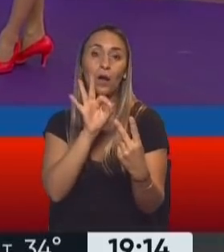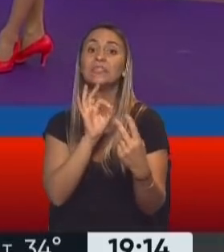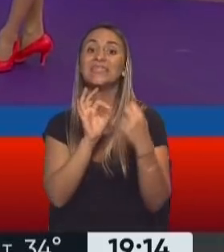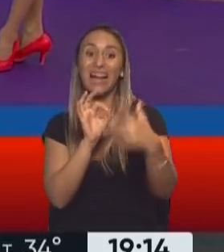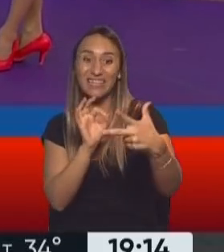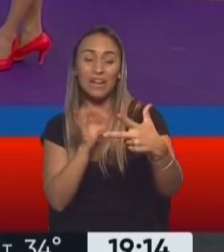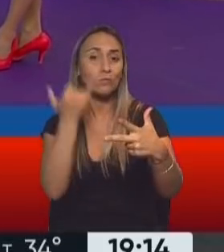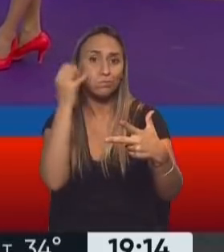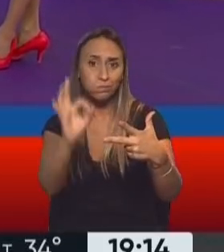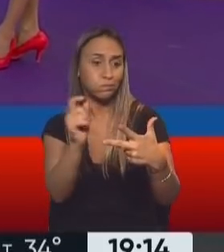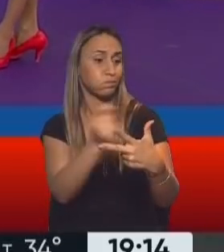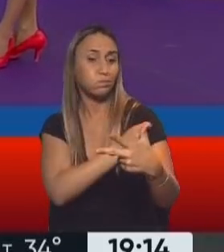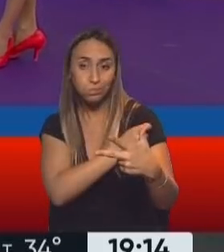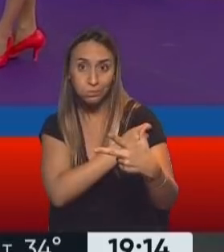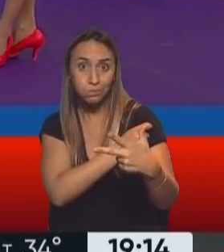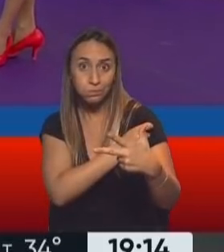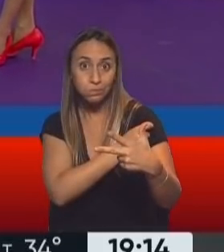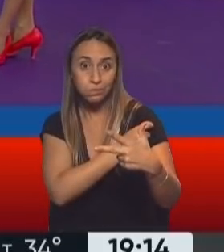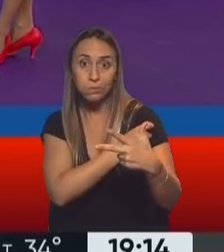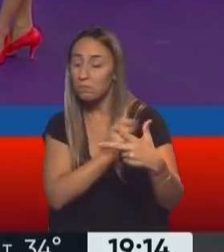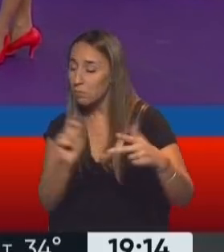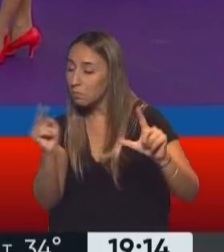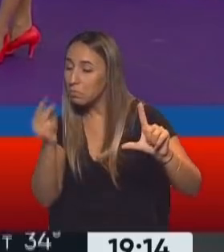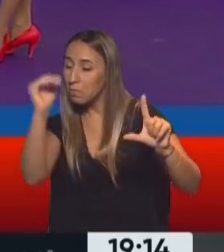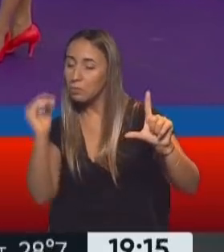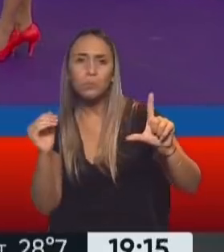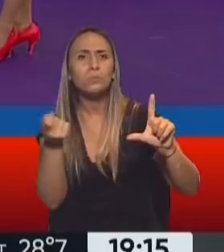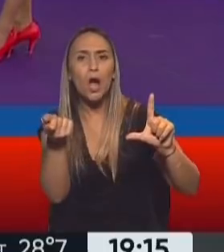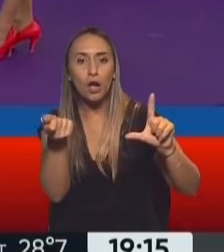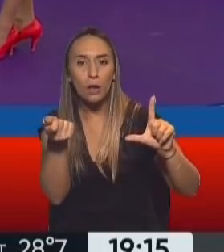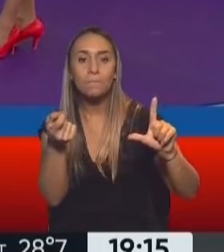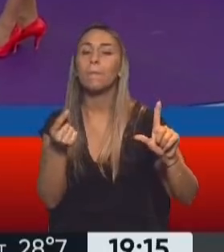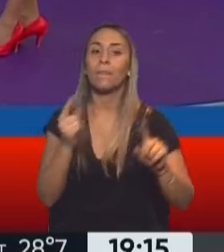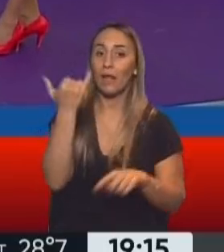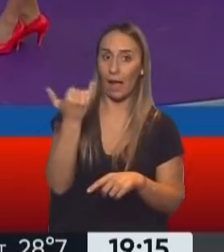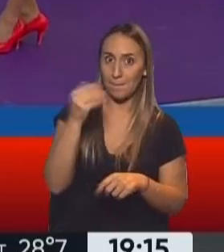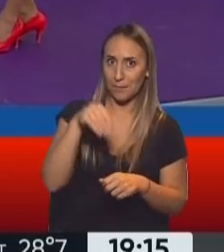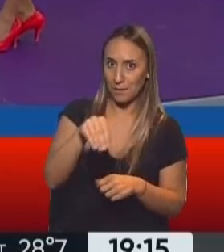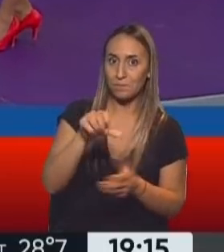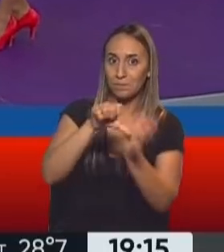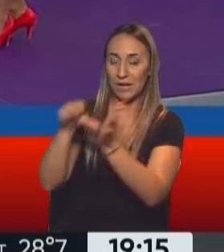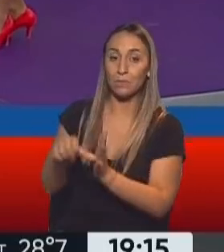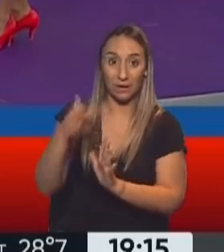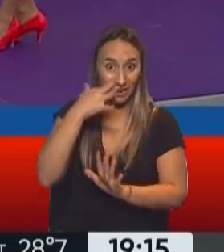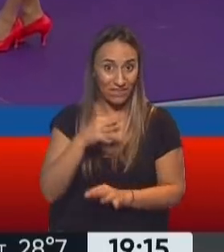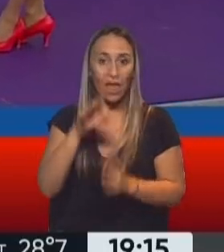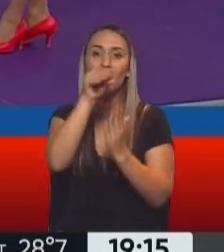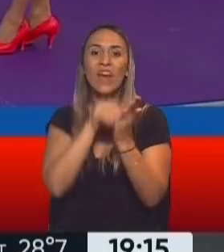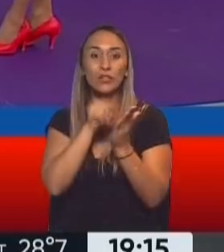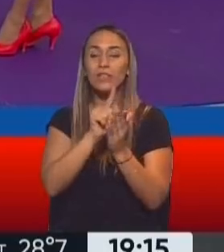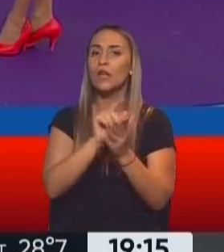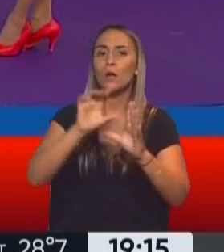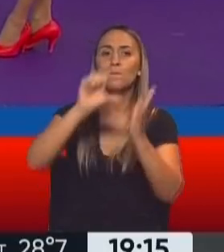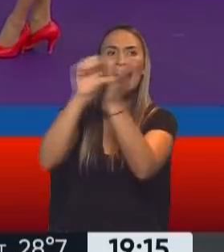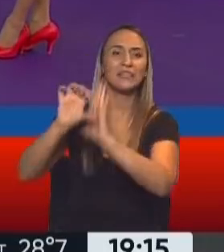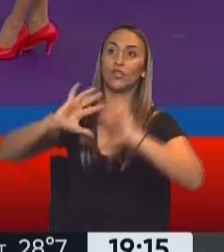esquema completo más el refuerzo. Y tengo un par de países más que le he encontrado no se consiguen en todos los países estos datos, ¿sí?